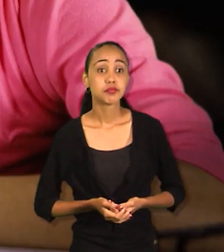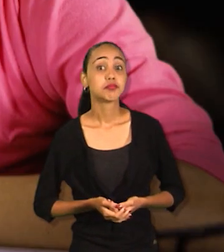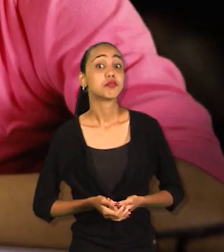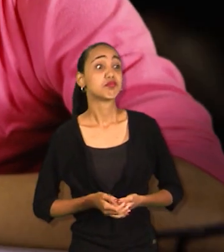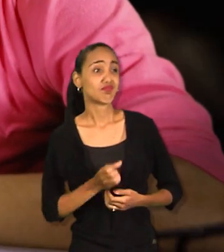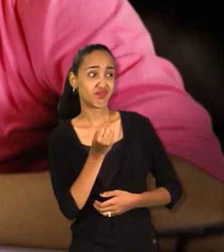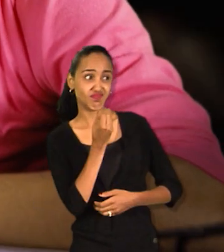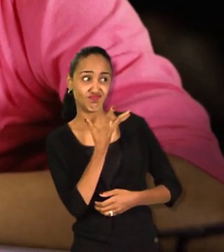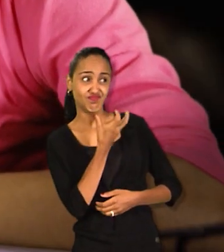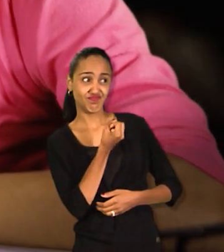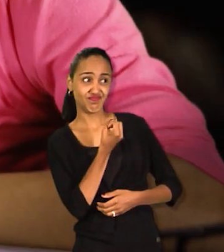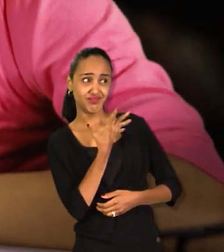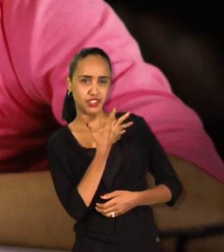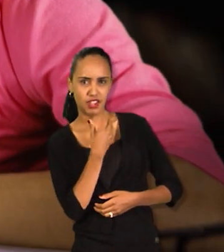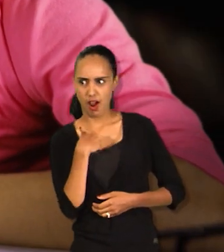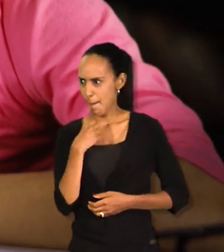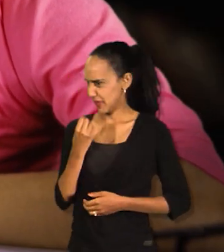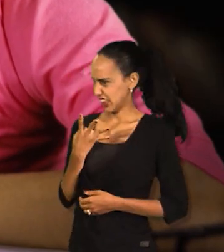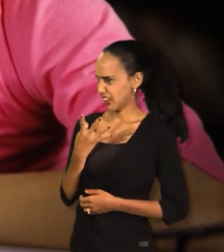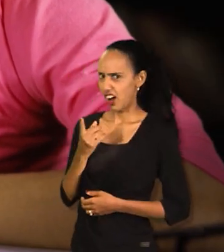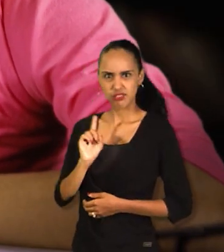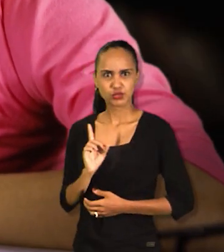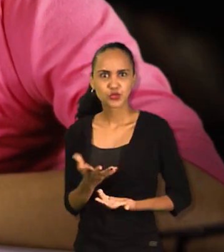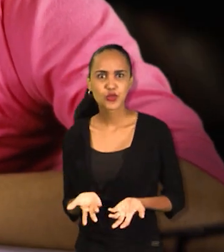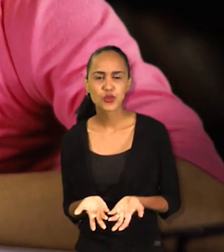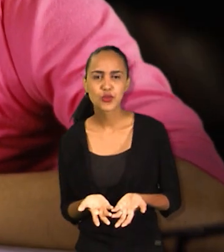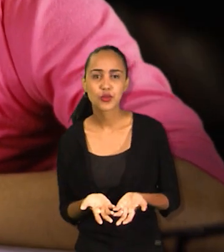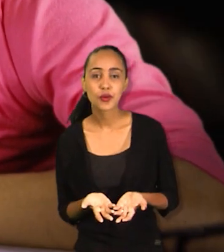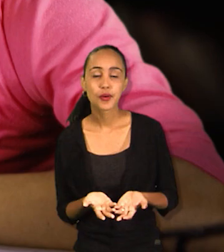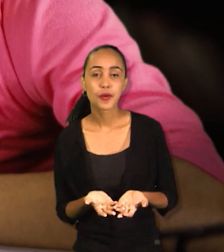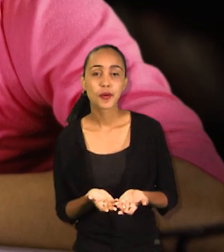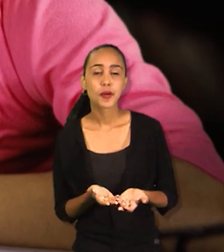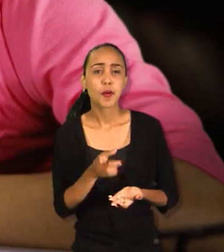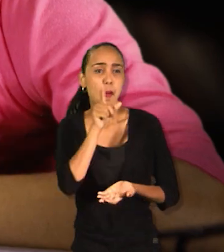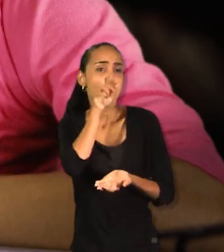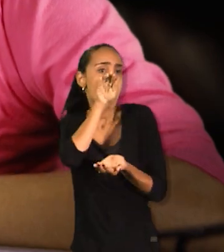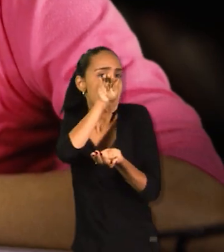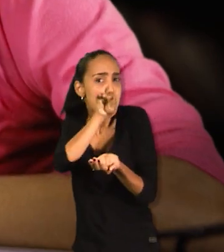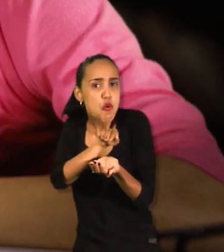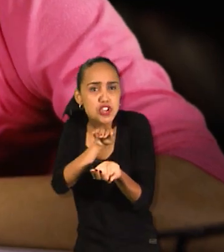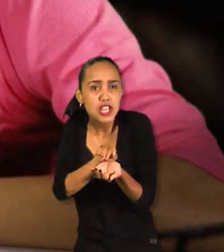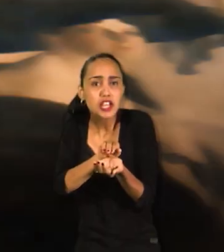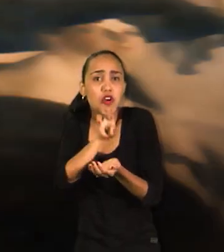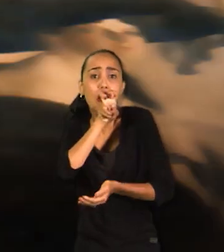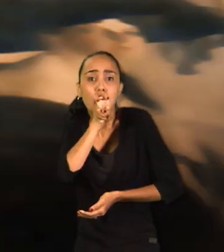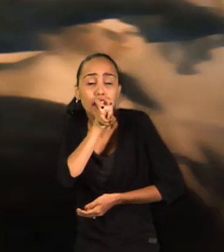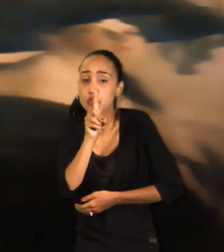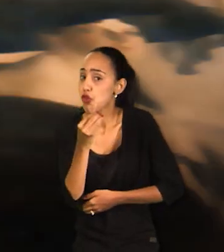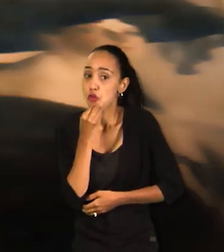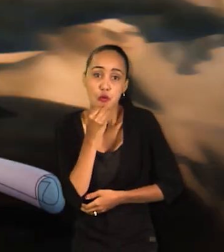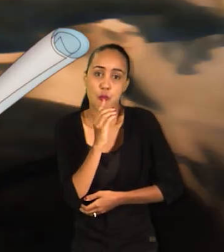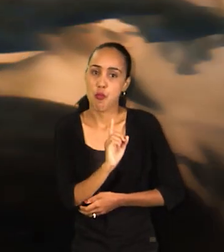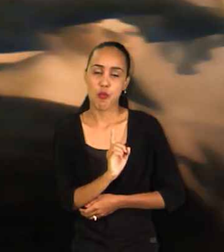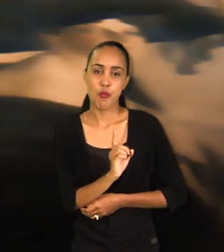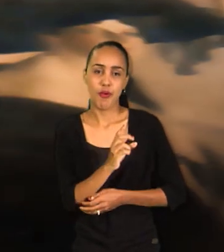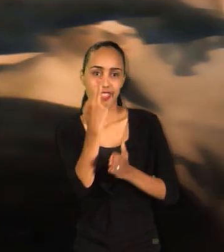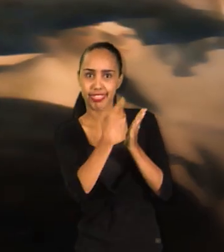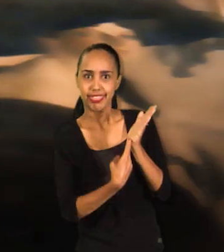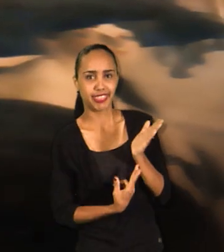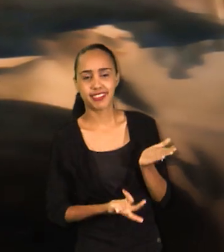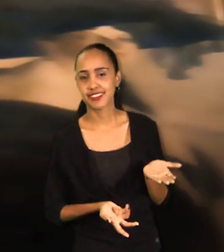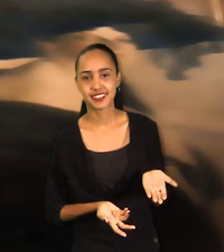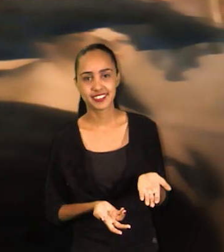¡Tremenda mentira! ¿Cómo que mentira? Ni los pollitos, ni los ratones pueden